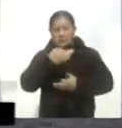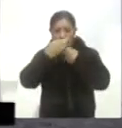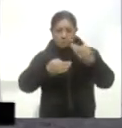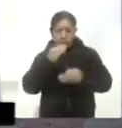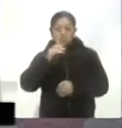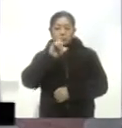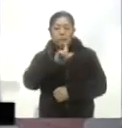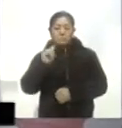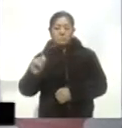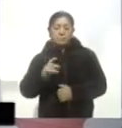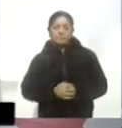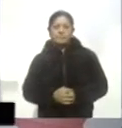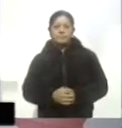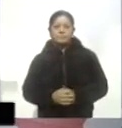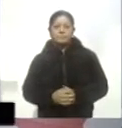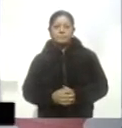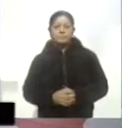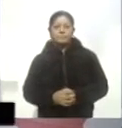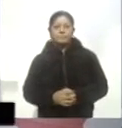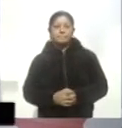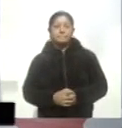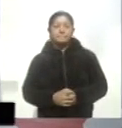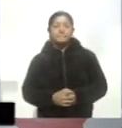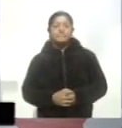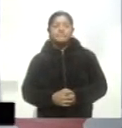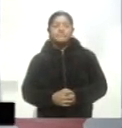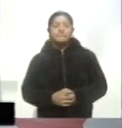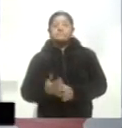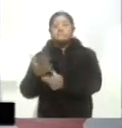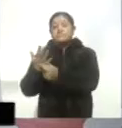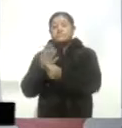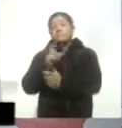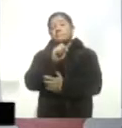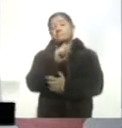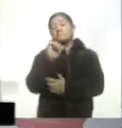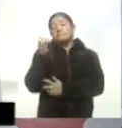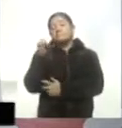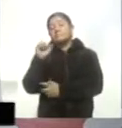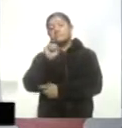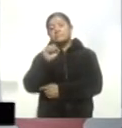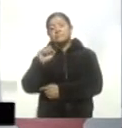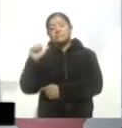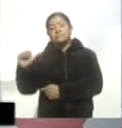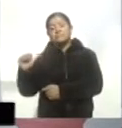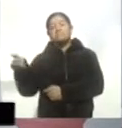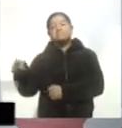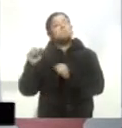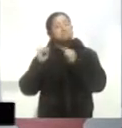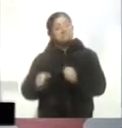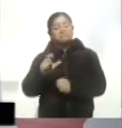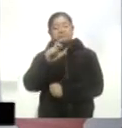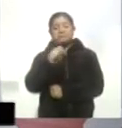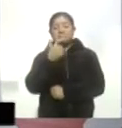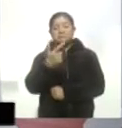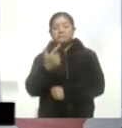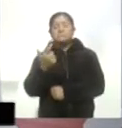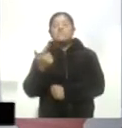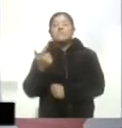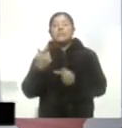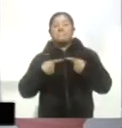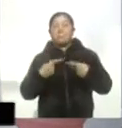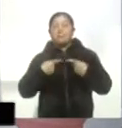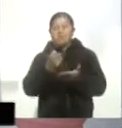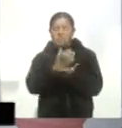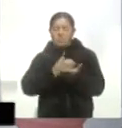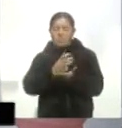Temolsin. De acuerdo con el reporte del 20 de agosto, la Secretaría de Salud del Estado confirmó 27 personas